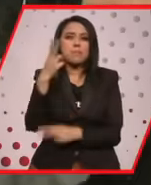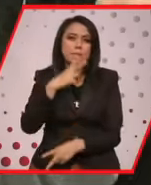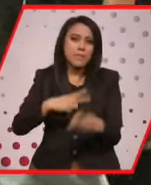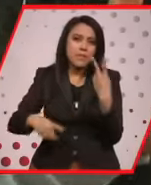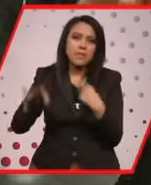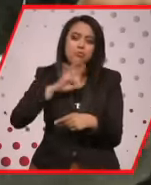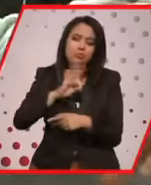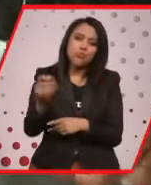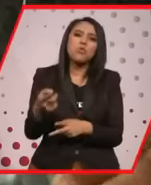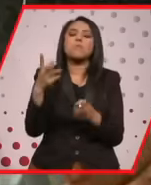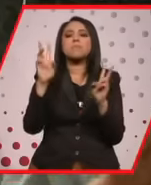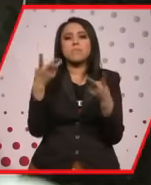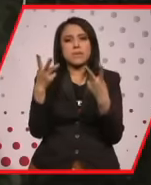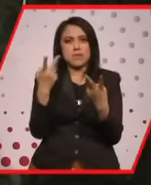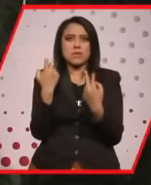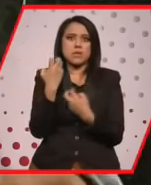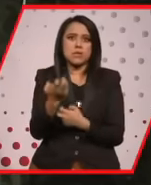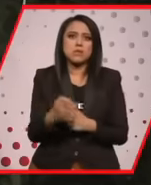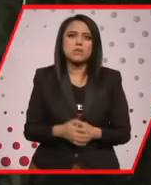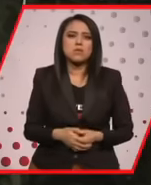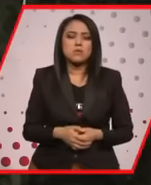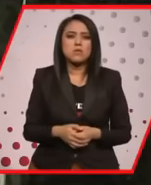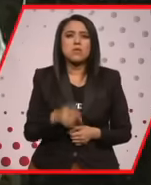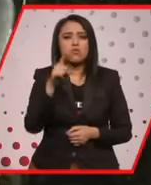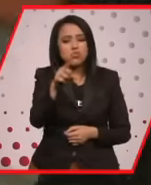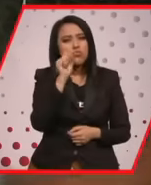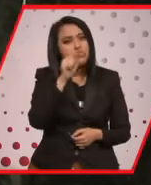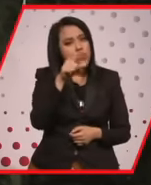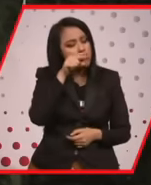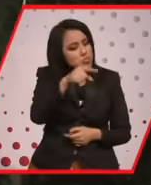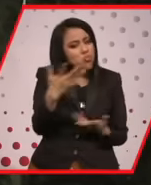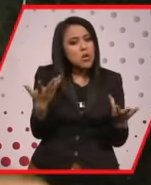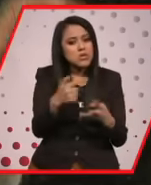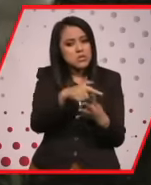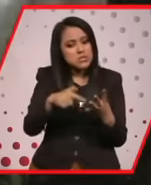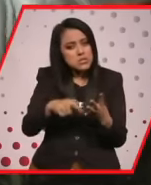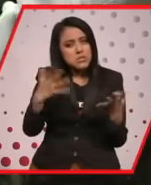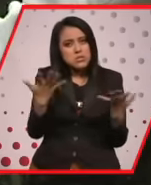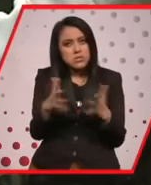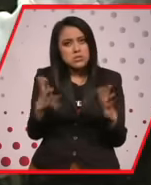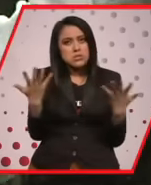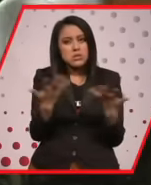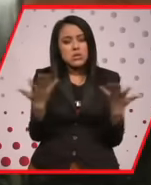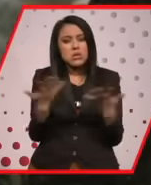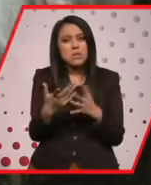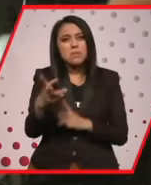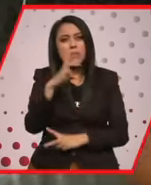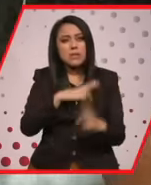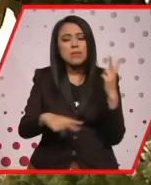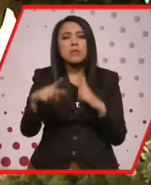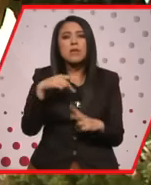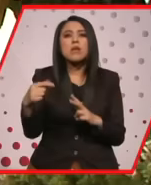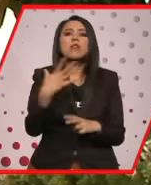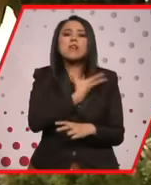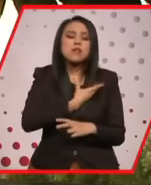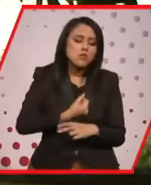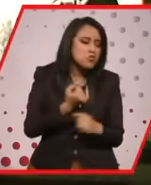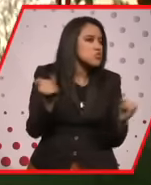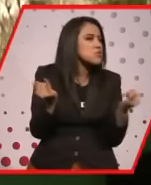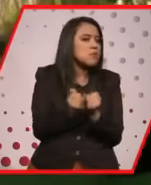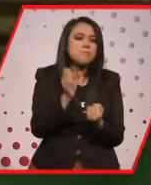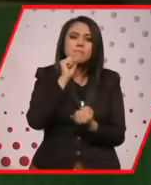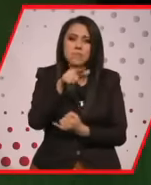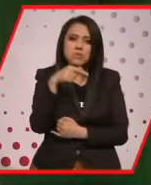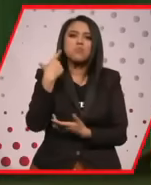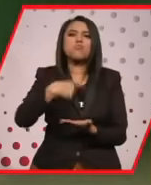lo vendas. Y lo más crítico aún, que tú mismo, que hiciste todas esas funciones, vengas con tus hijos y consumas. Asegura que estos recursos